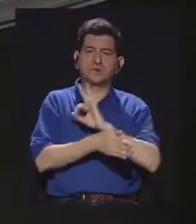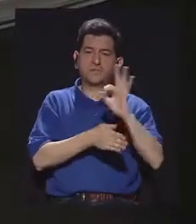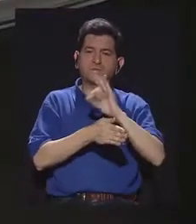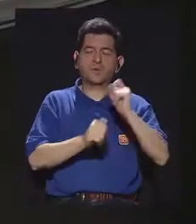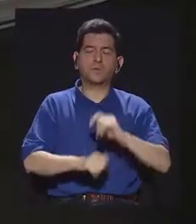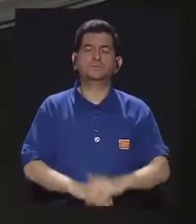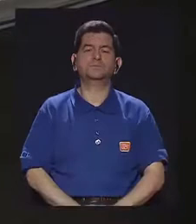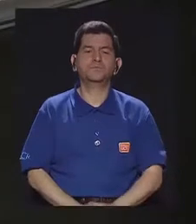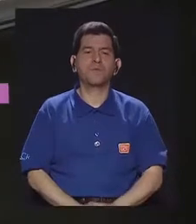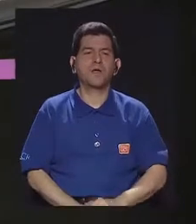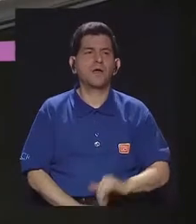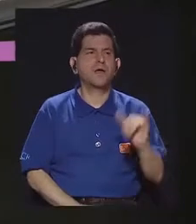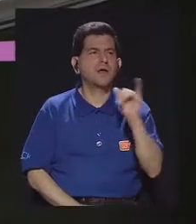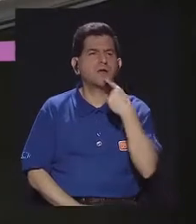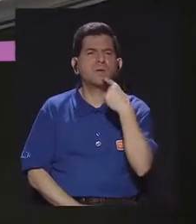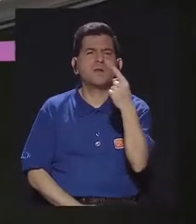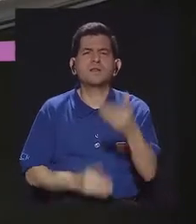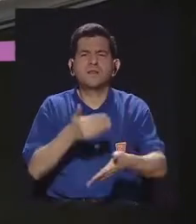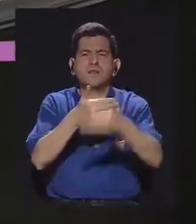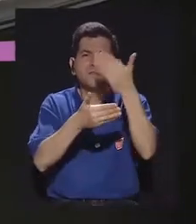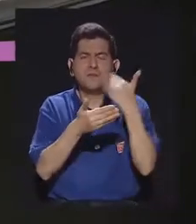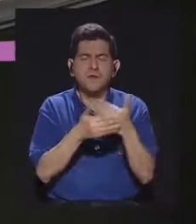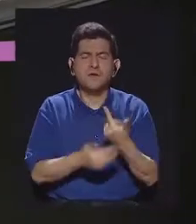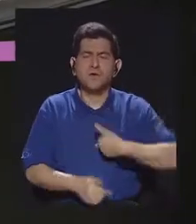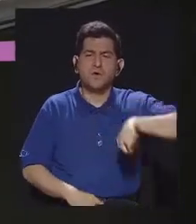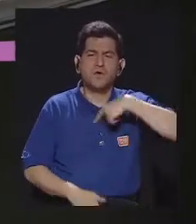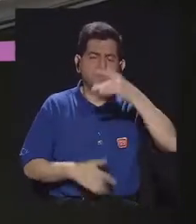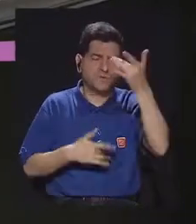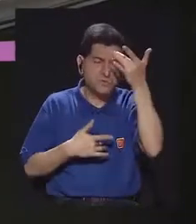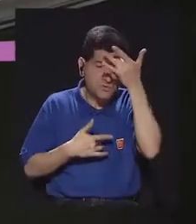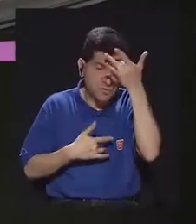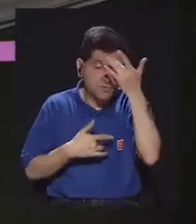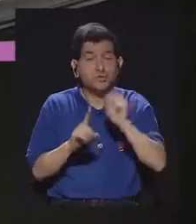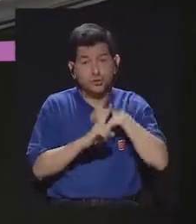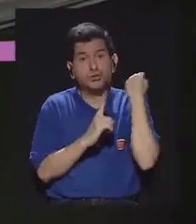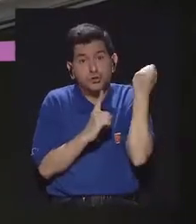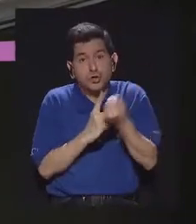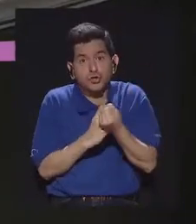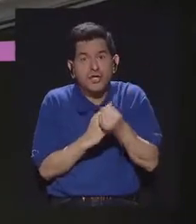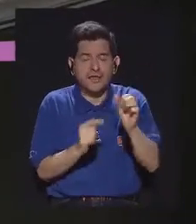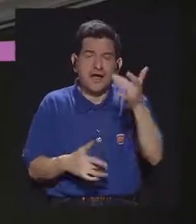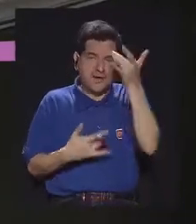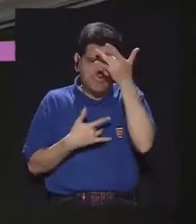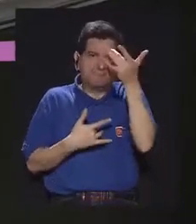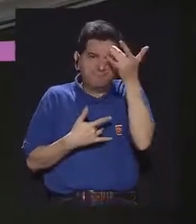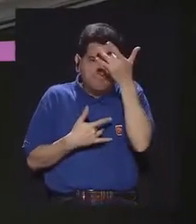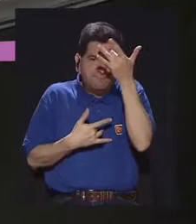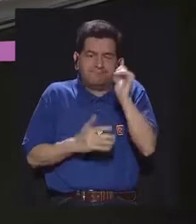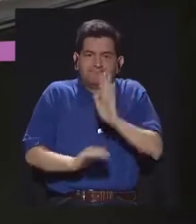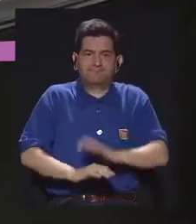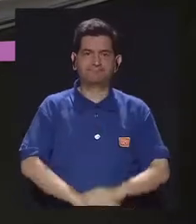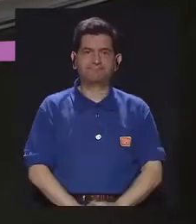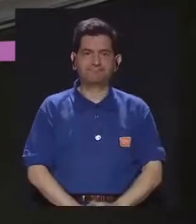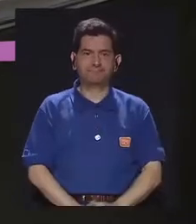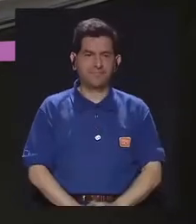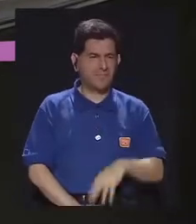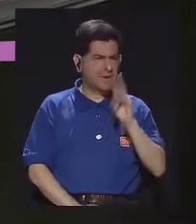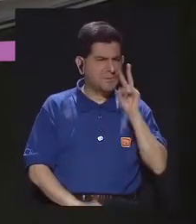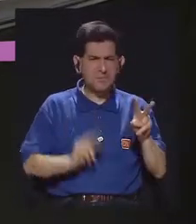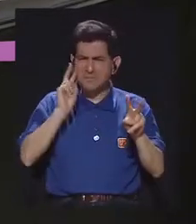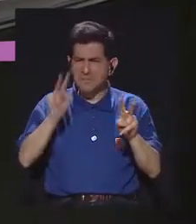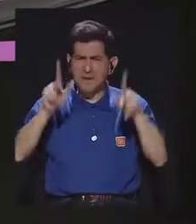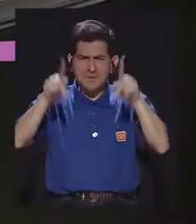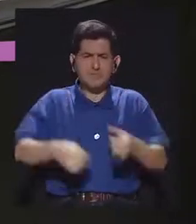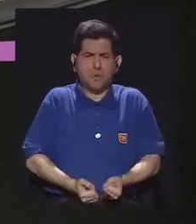bien, también muchas veces, como usted mencionaba, somos enfermos, estamos en una sociedad enferma en el sentido de que también, ¿verdad?, vemos